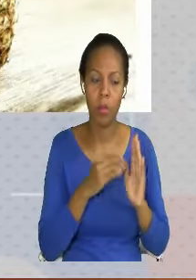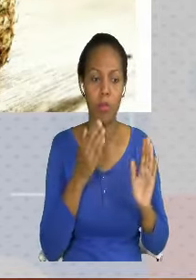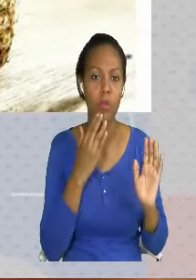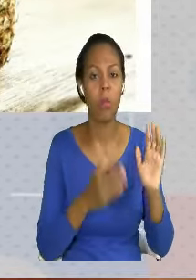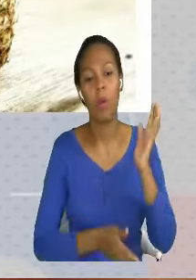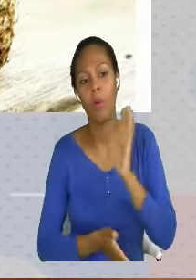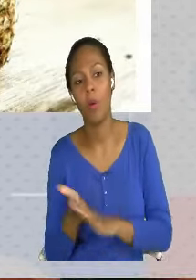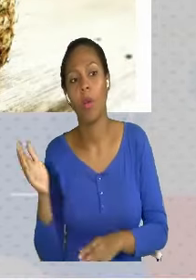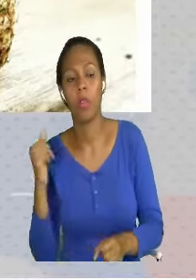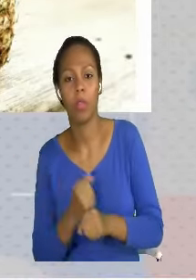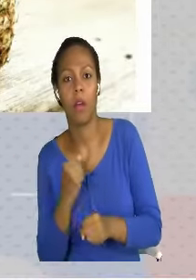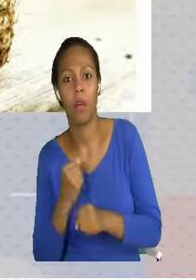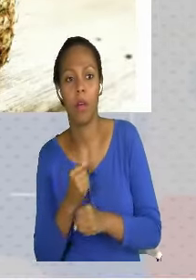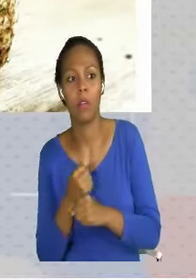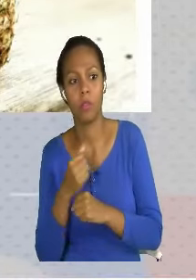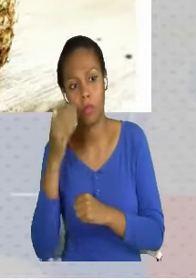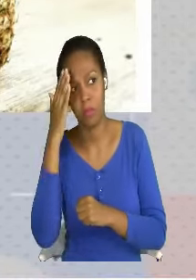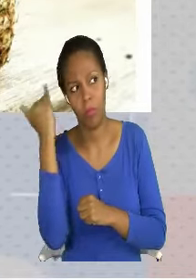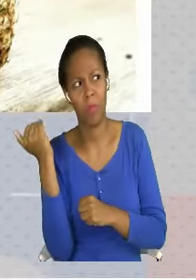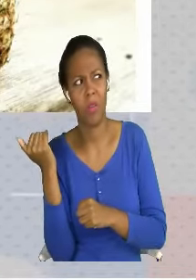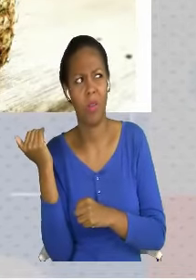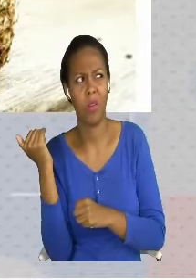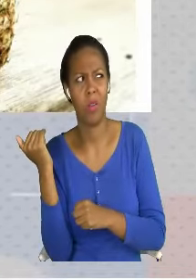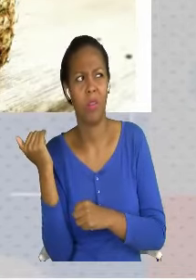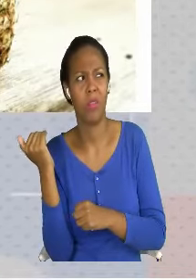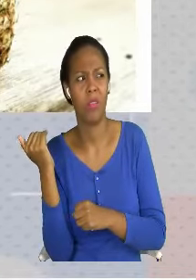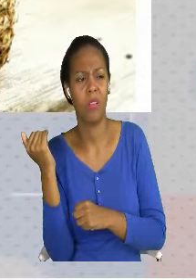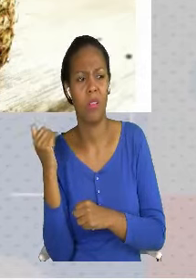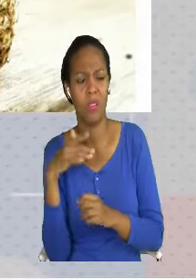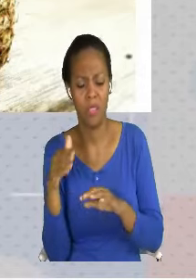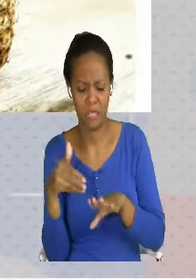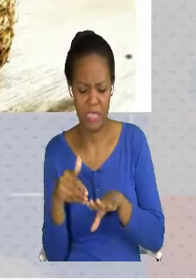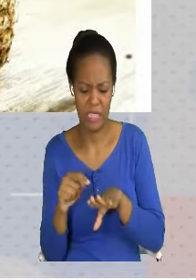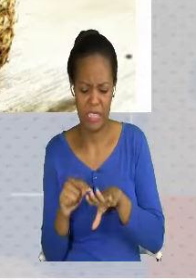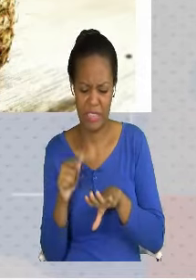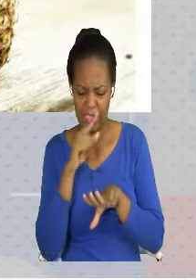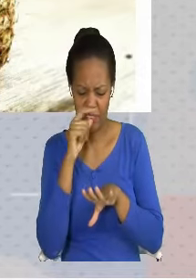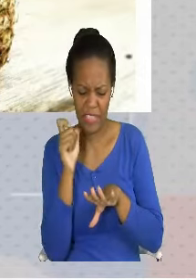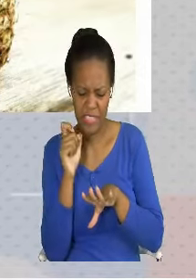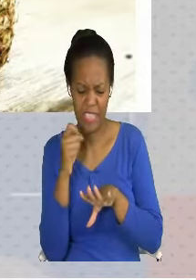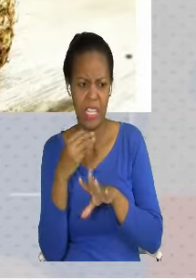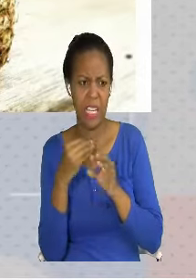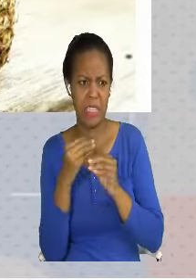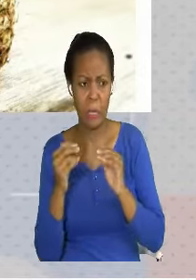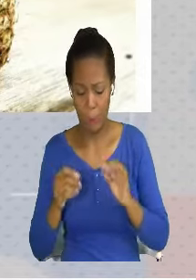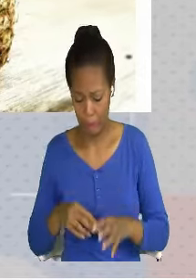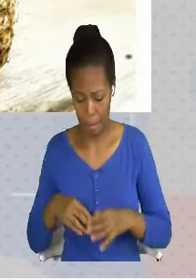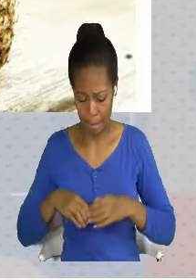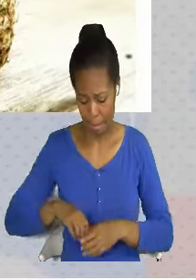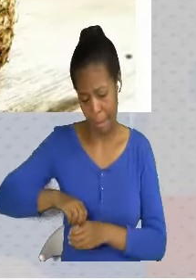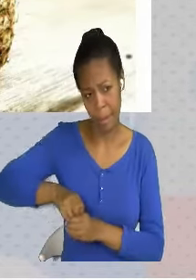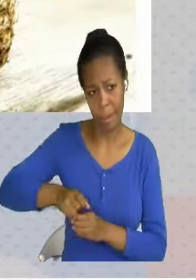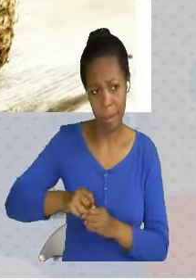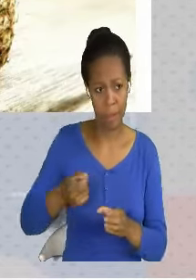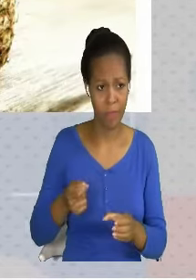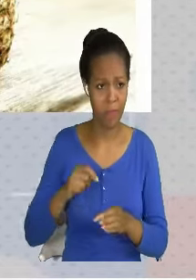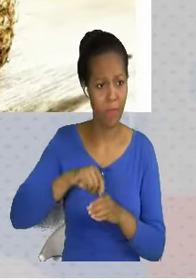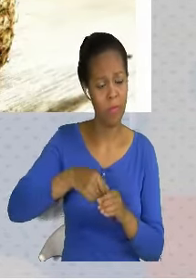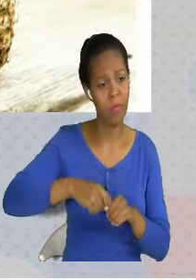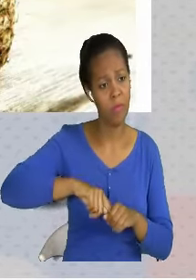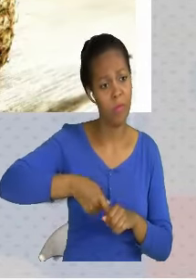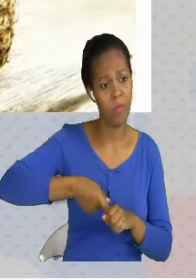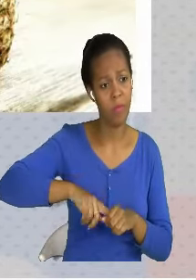trabajo y se te olvidó desmaquillarte las uñas, lo único que tienes que hacer es sacarlo del bolso, introducir el